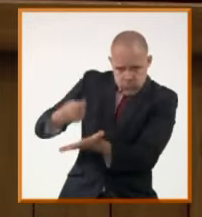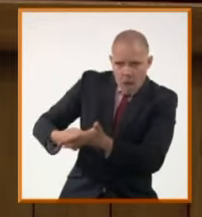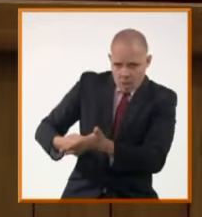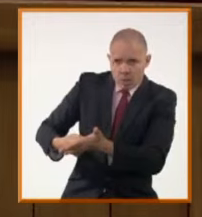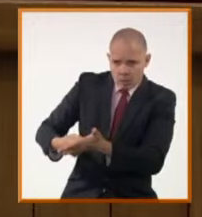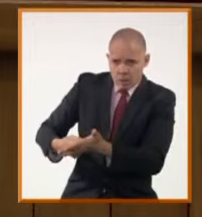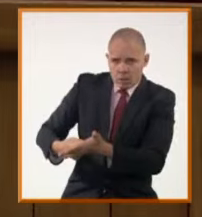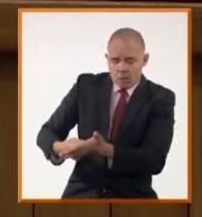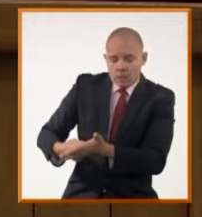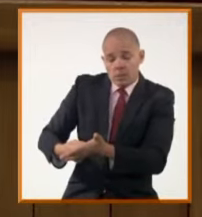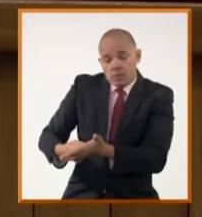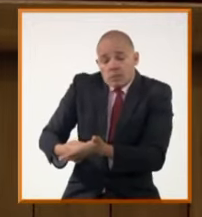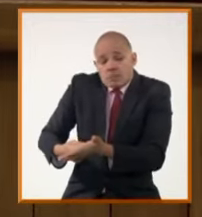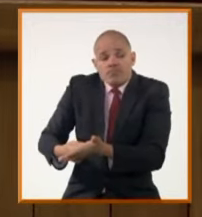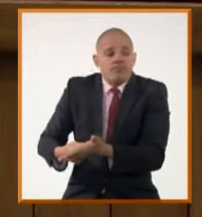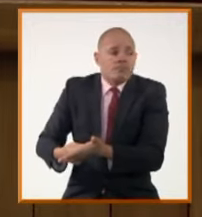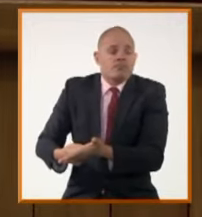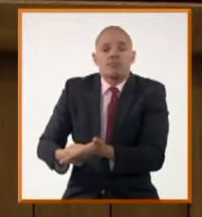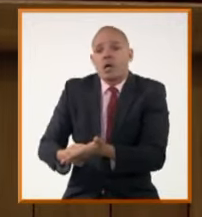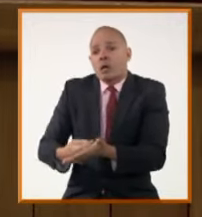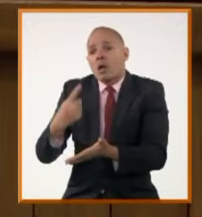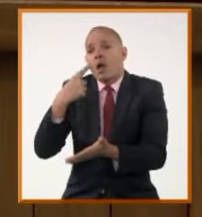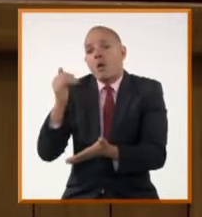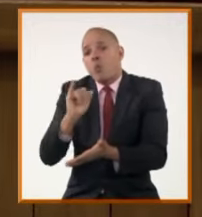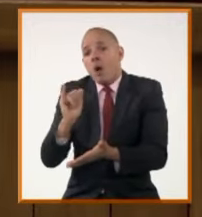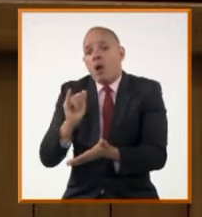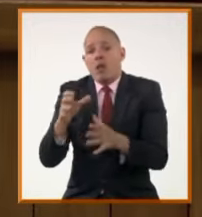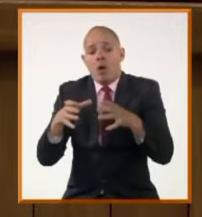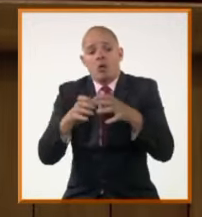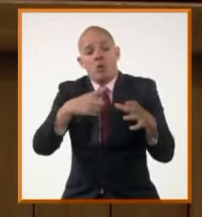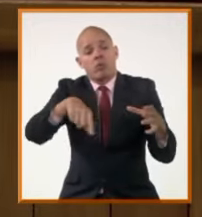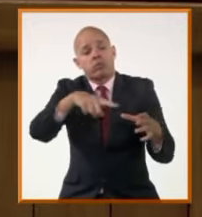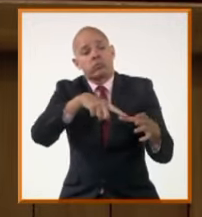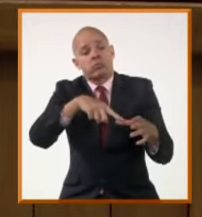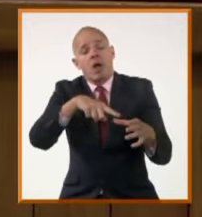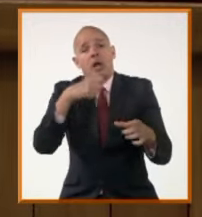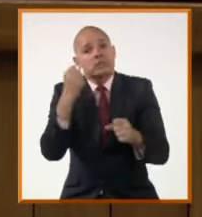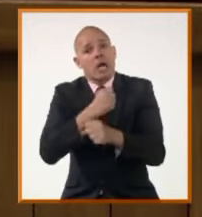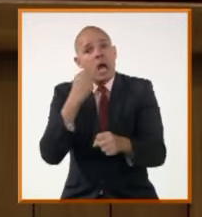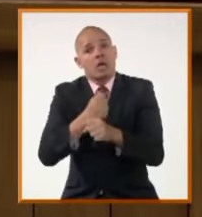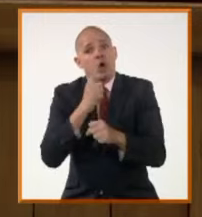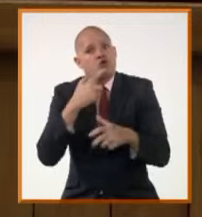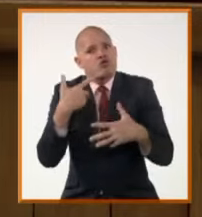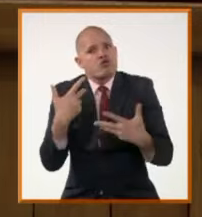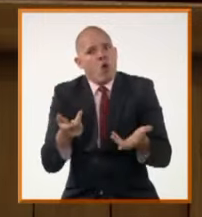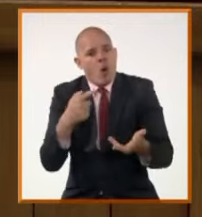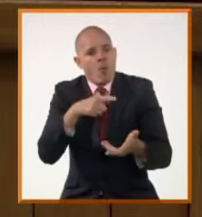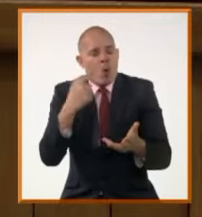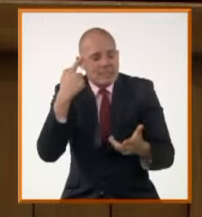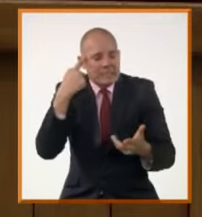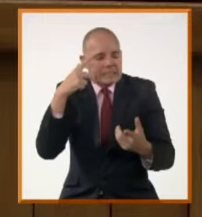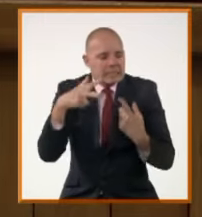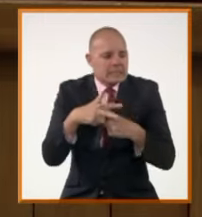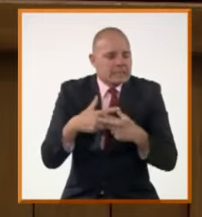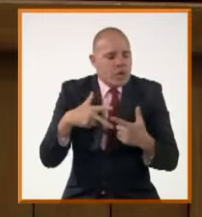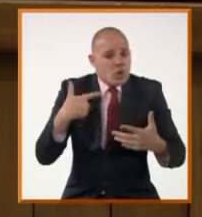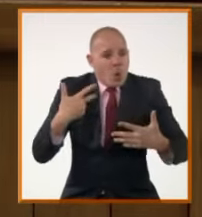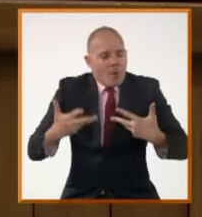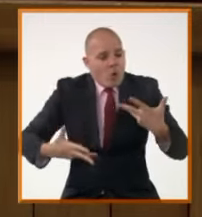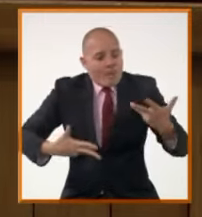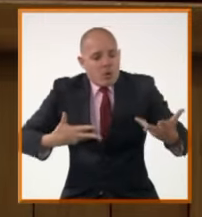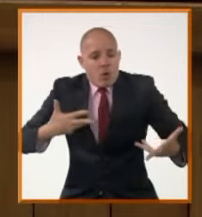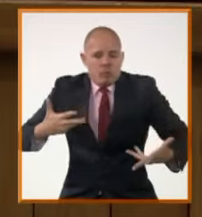también queremos reconocer el trabajo de ese grupo de compañeros de varias instituciones, no solamente el banco, que bajo